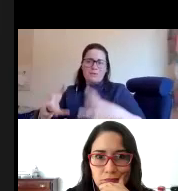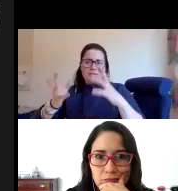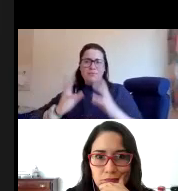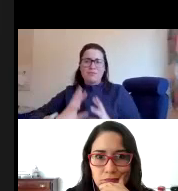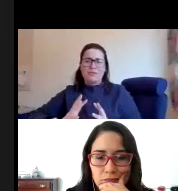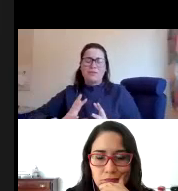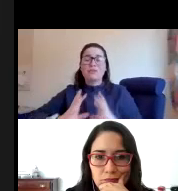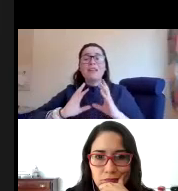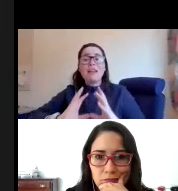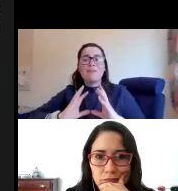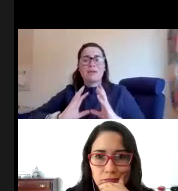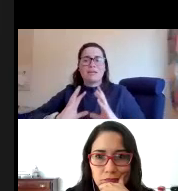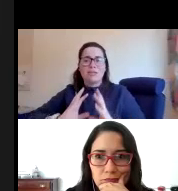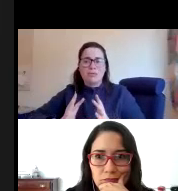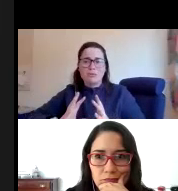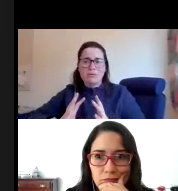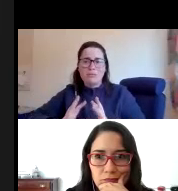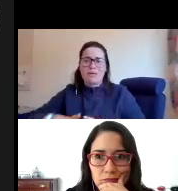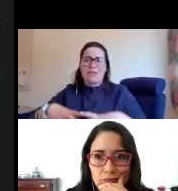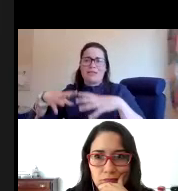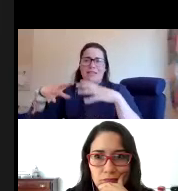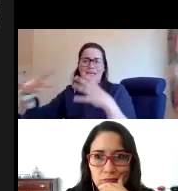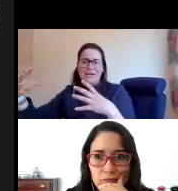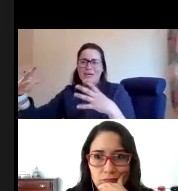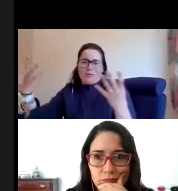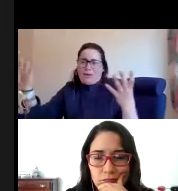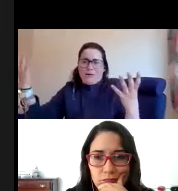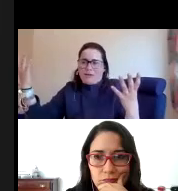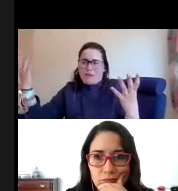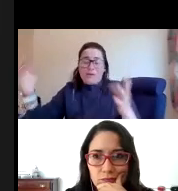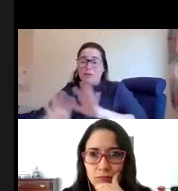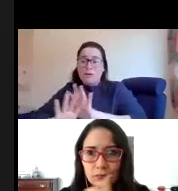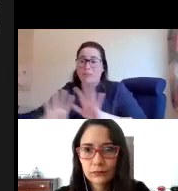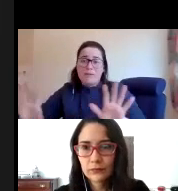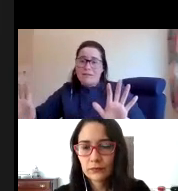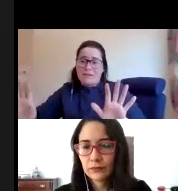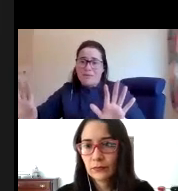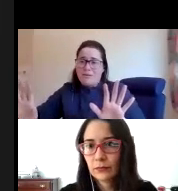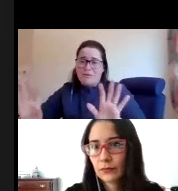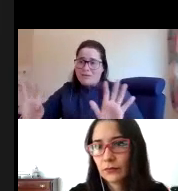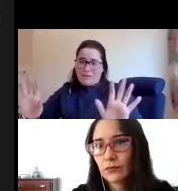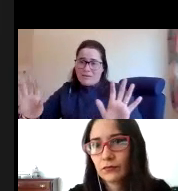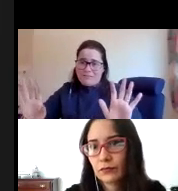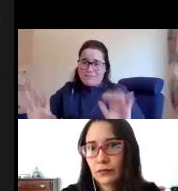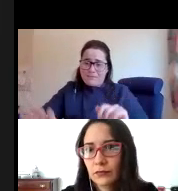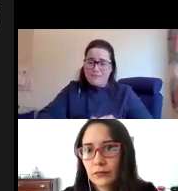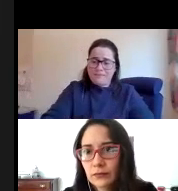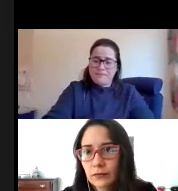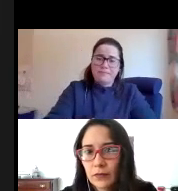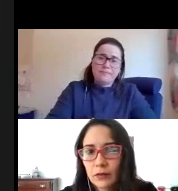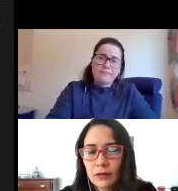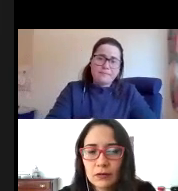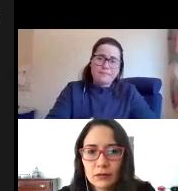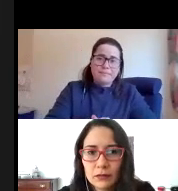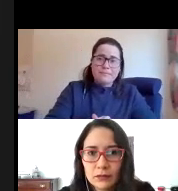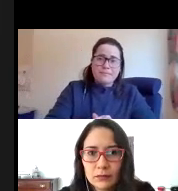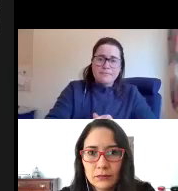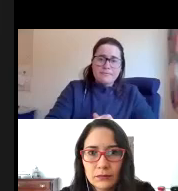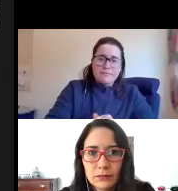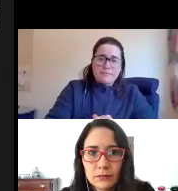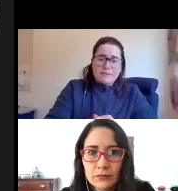pero no tiene la magnitud para tratar un agua al río. Ninguna planta de tratamiento lo va a tratar. ¿Sí?